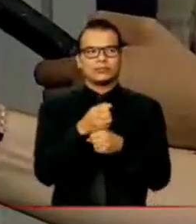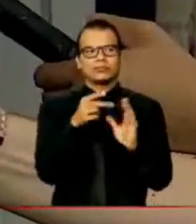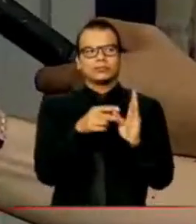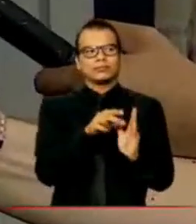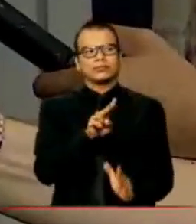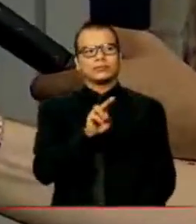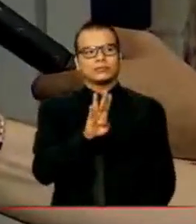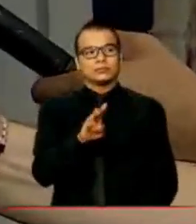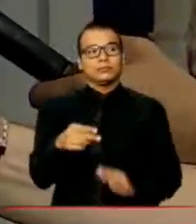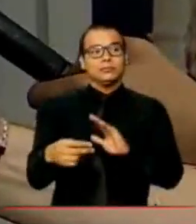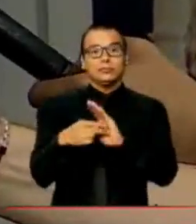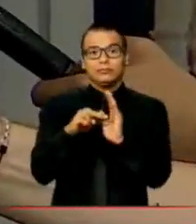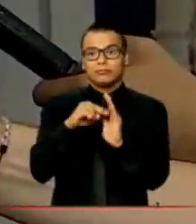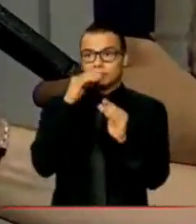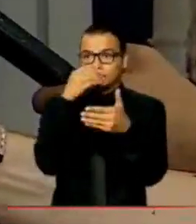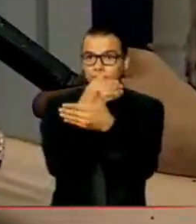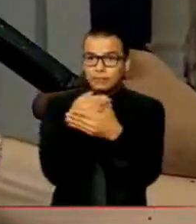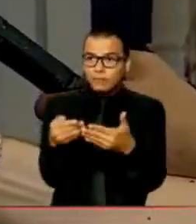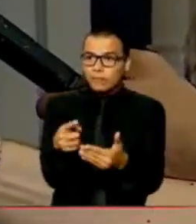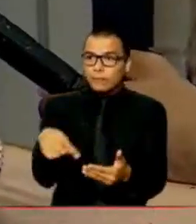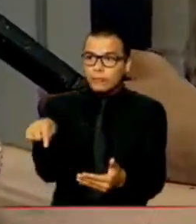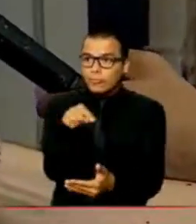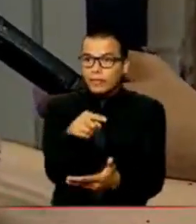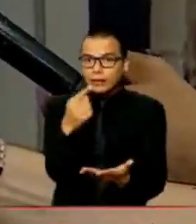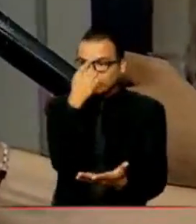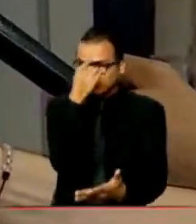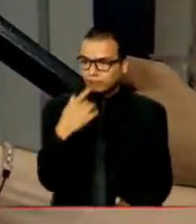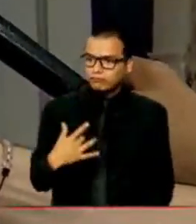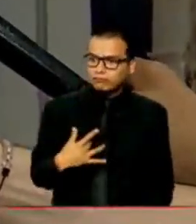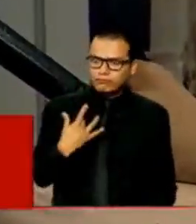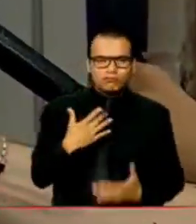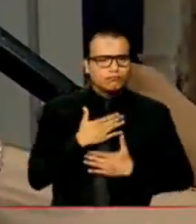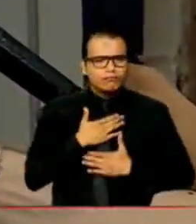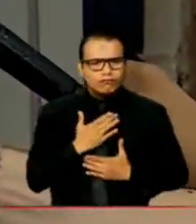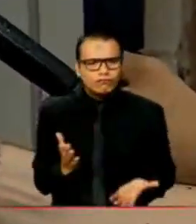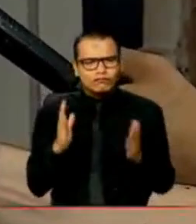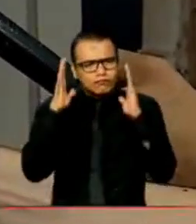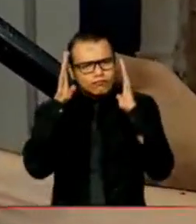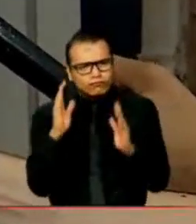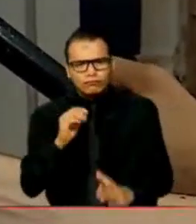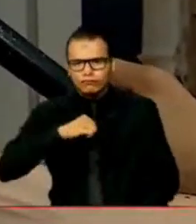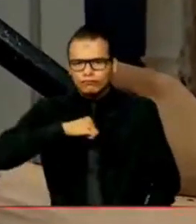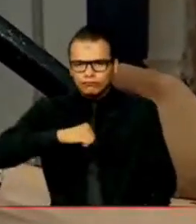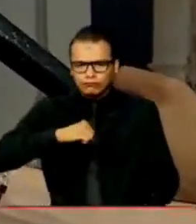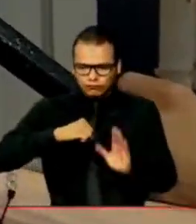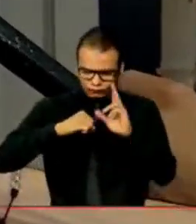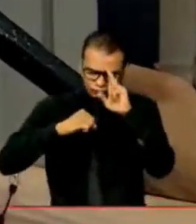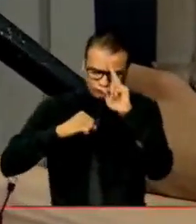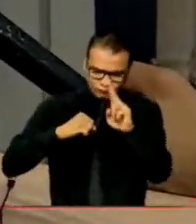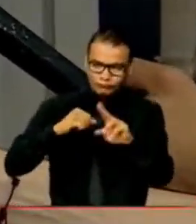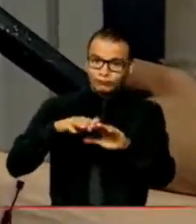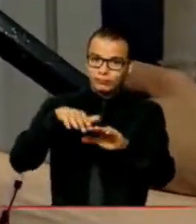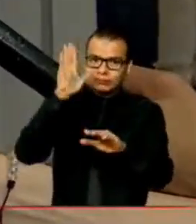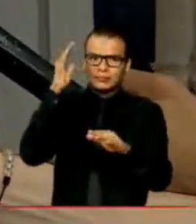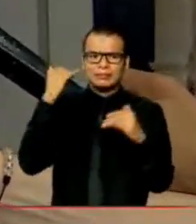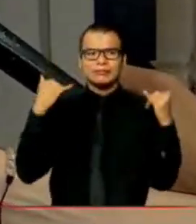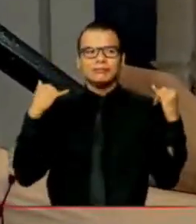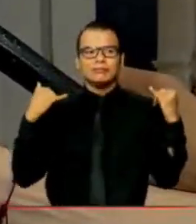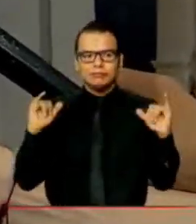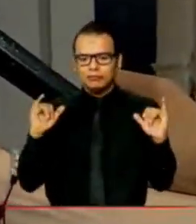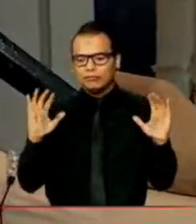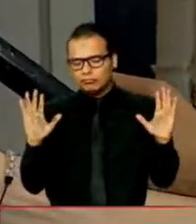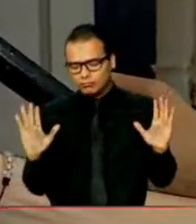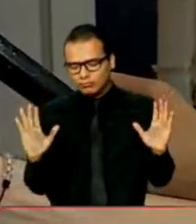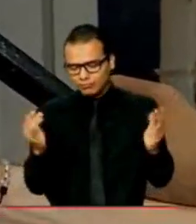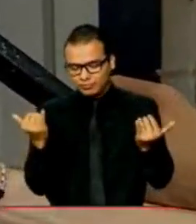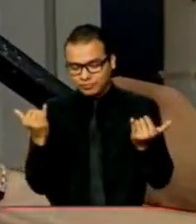que la voz de los niños se siga escuchando y sus derechos se sigan respetando, pues son los que nos hacen que tengamos